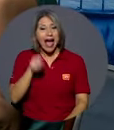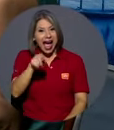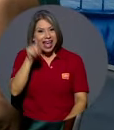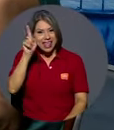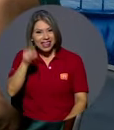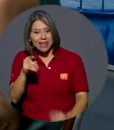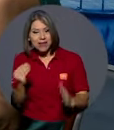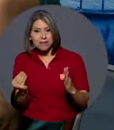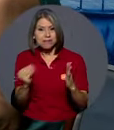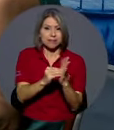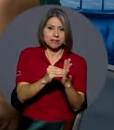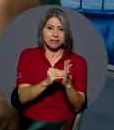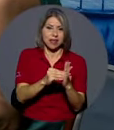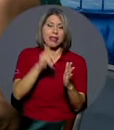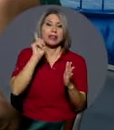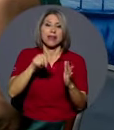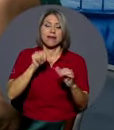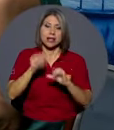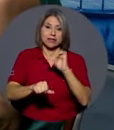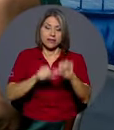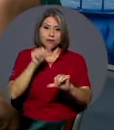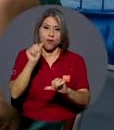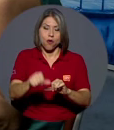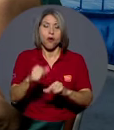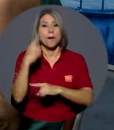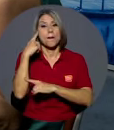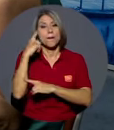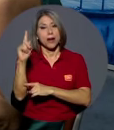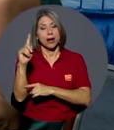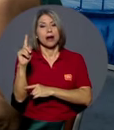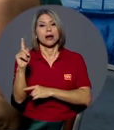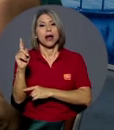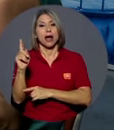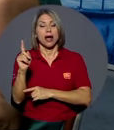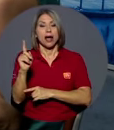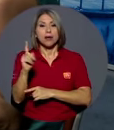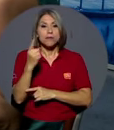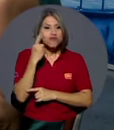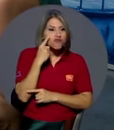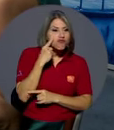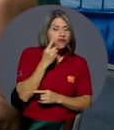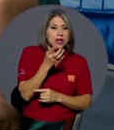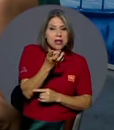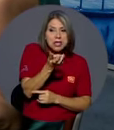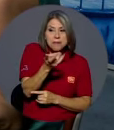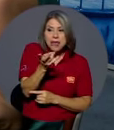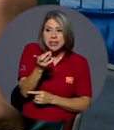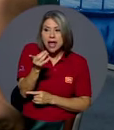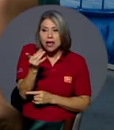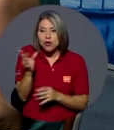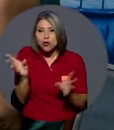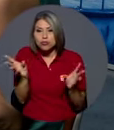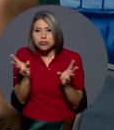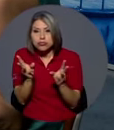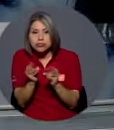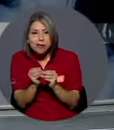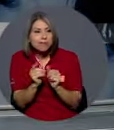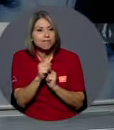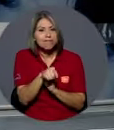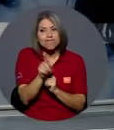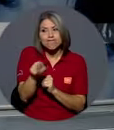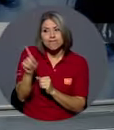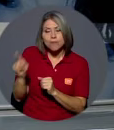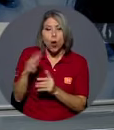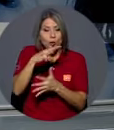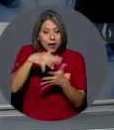estar ahí, tienen que hacer el esfuerzo de hacer ese inventario, esa matriz de cuáles son los riesgos de su